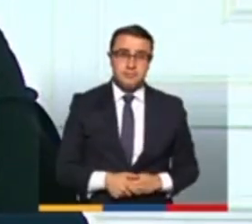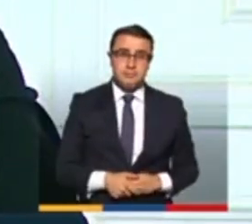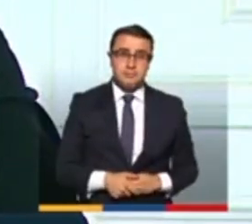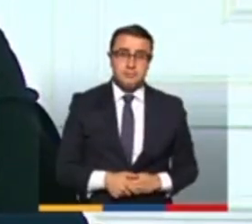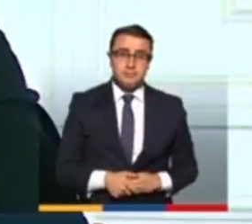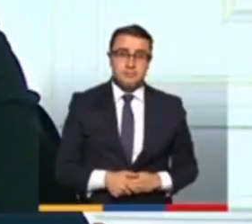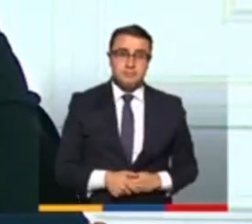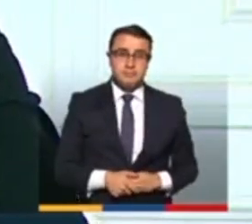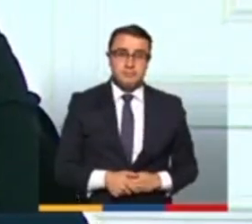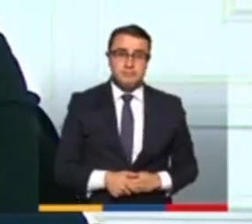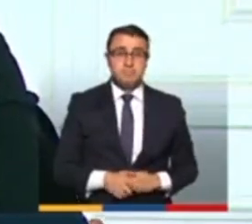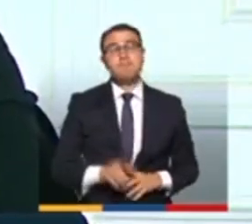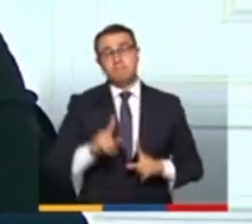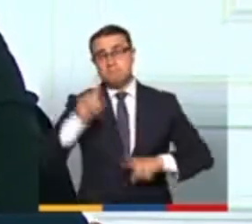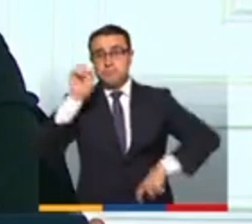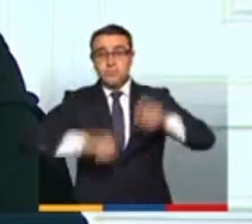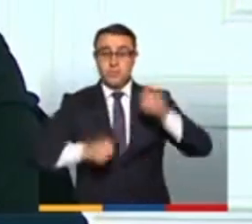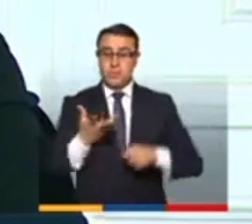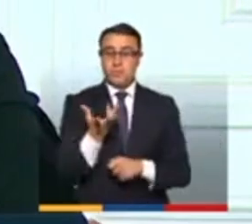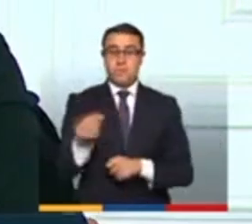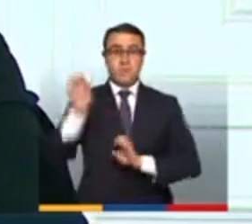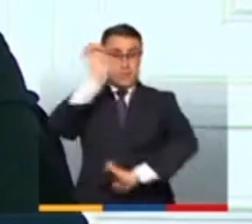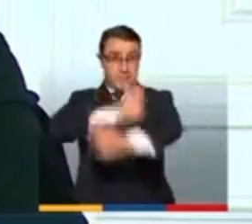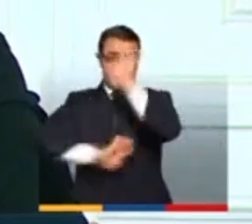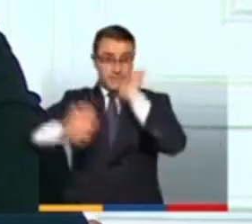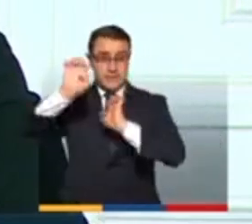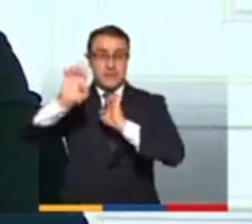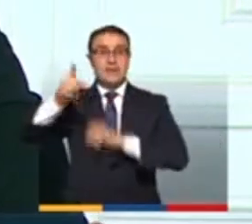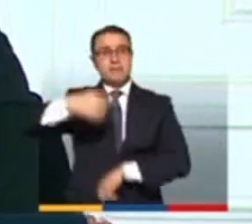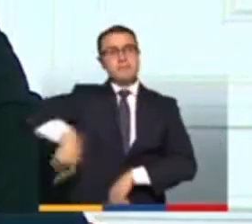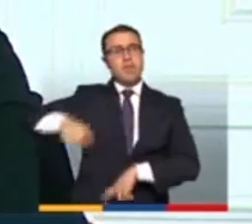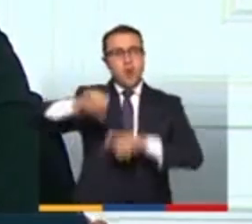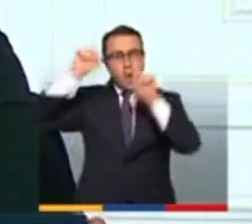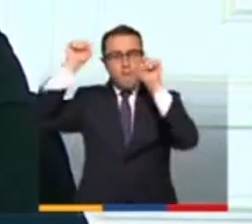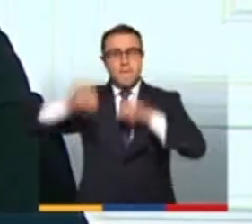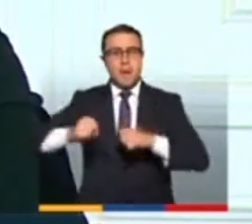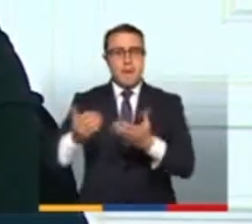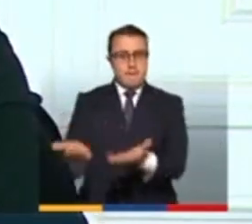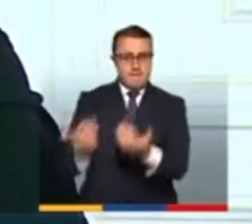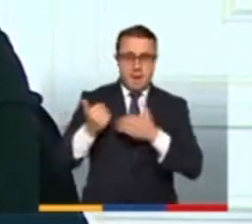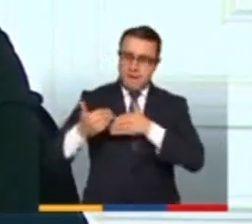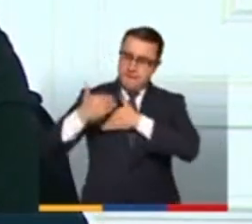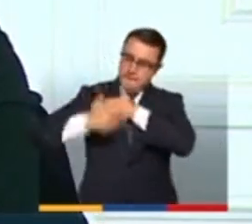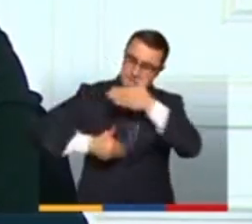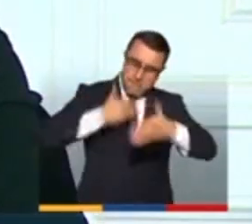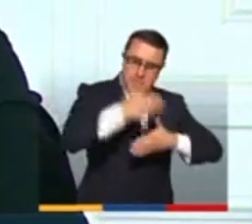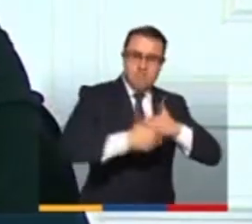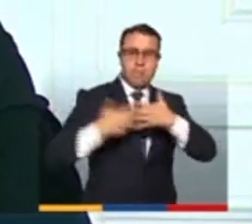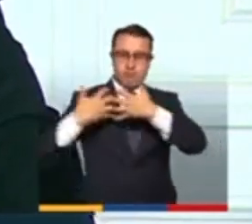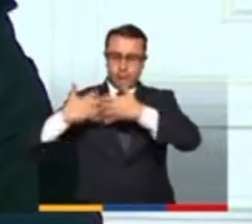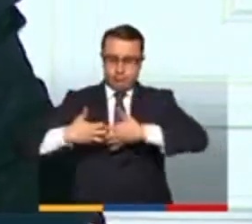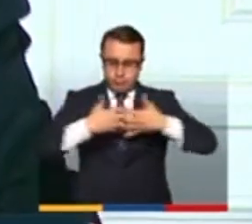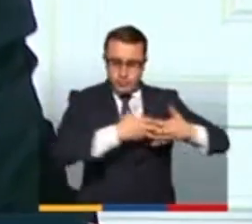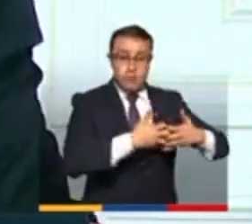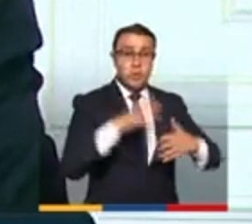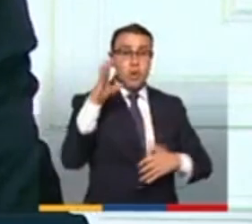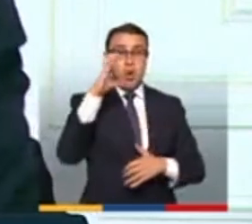Es posible que el sector defensa pueda jalonar un proceso de industrialización en